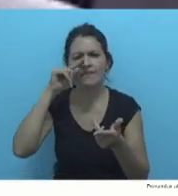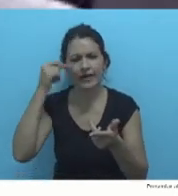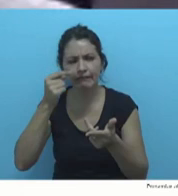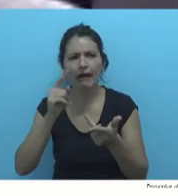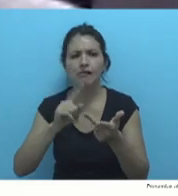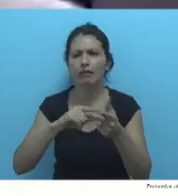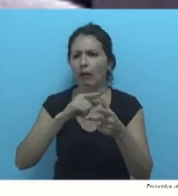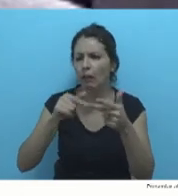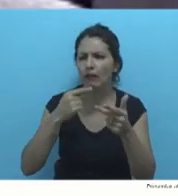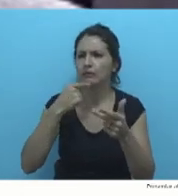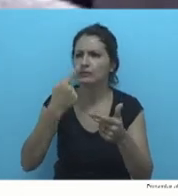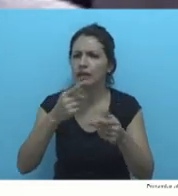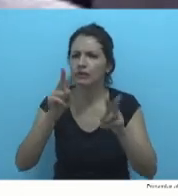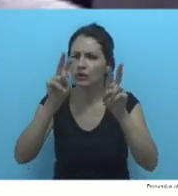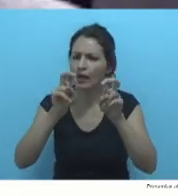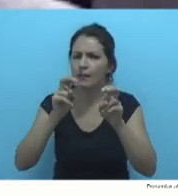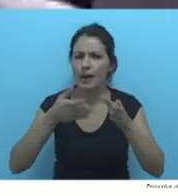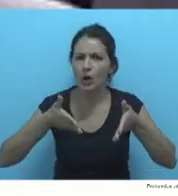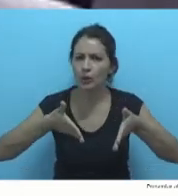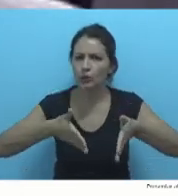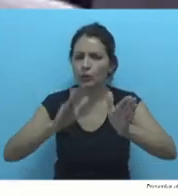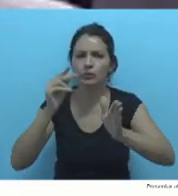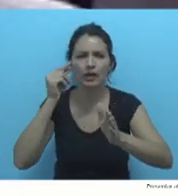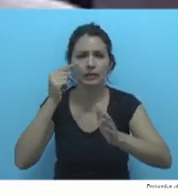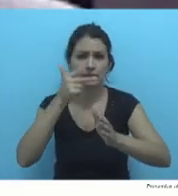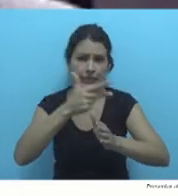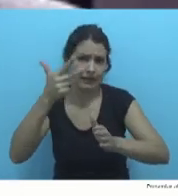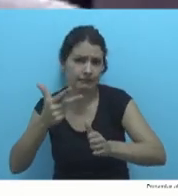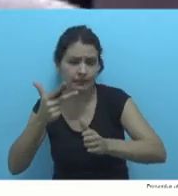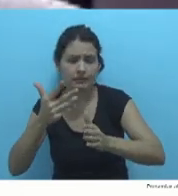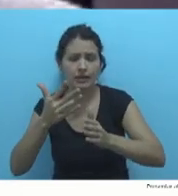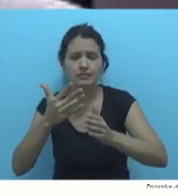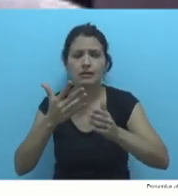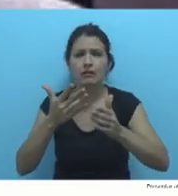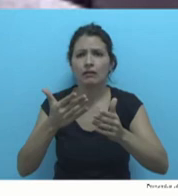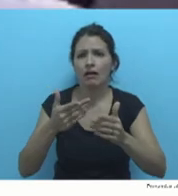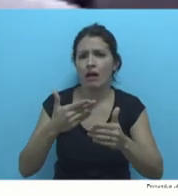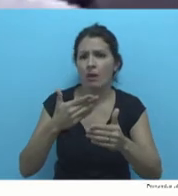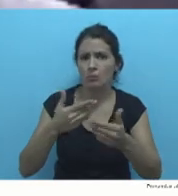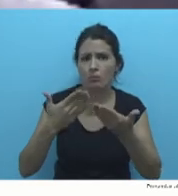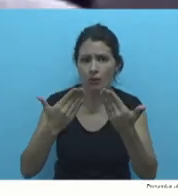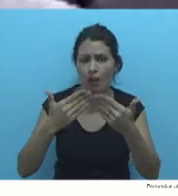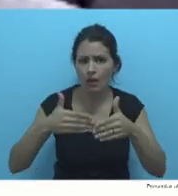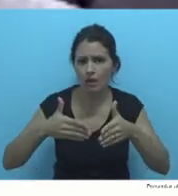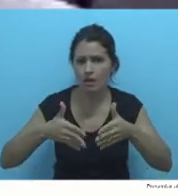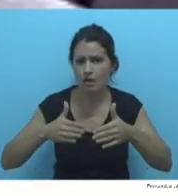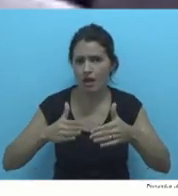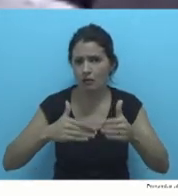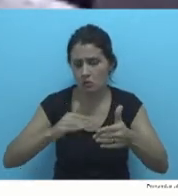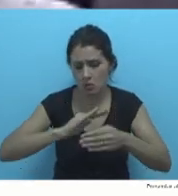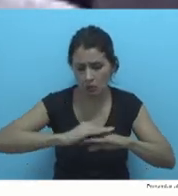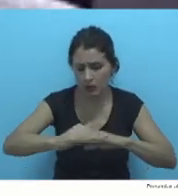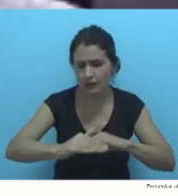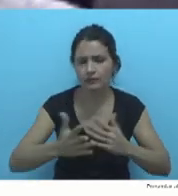vean. Mi proyecto, que es el, por eso yo insistí en el texto, y que no tiene un